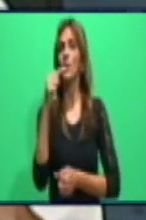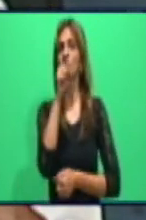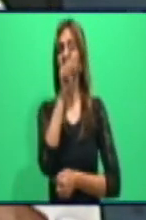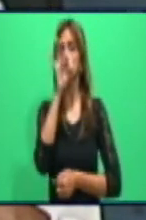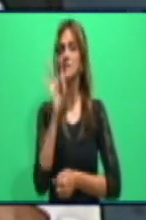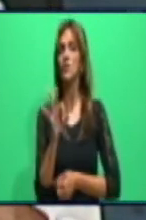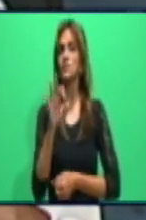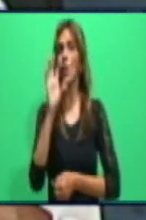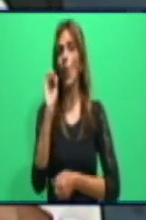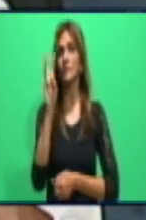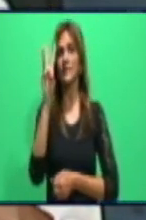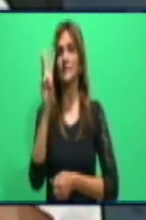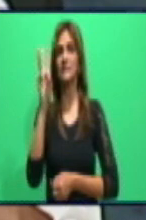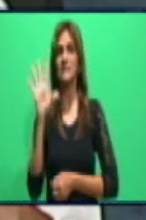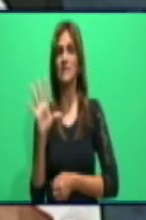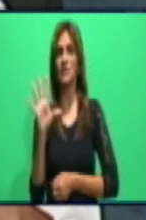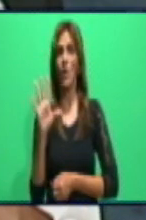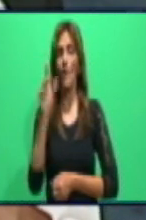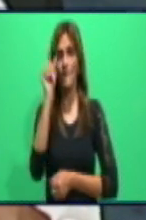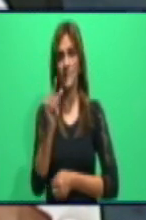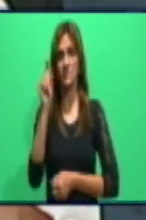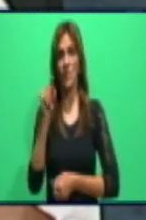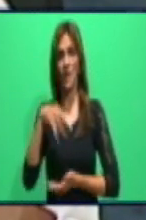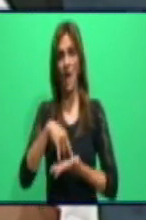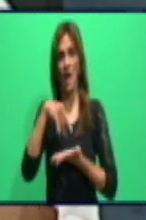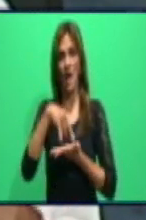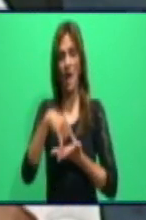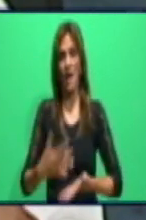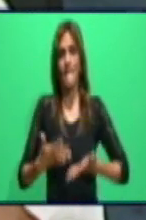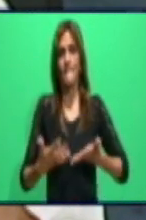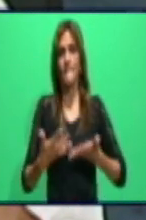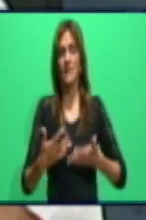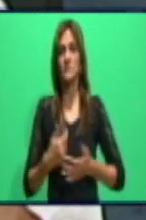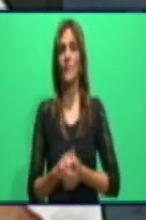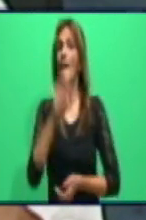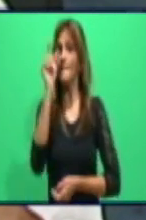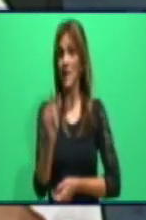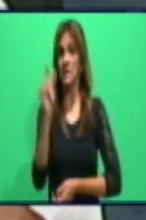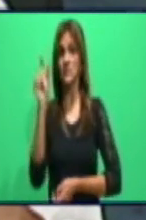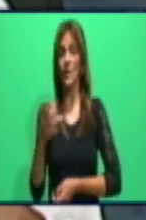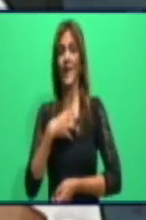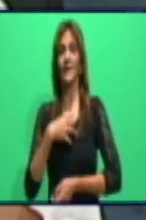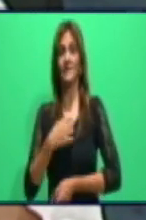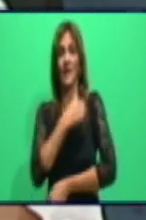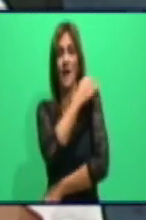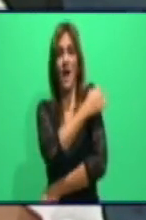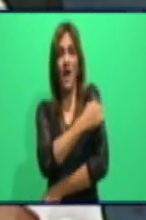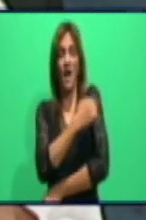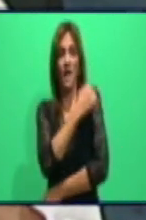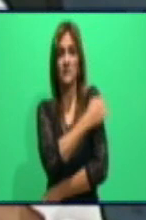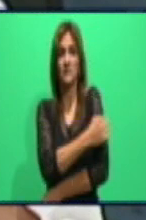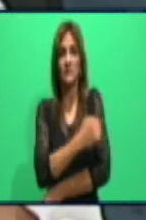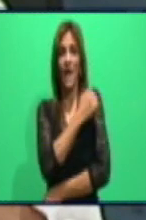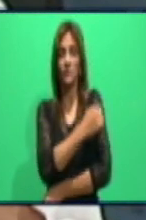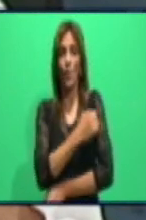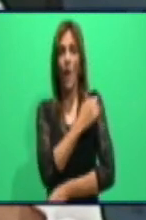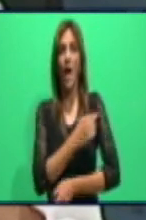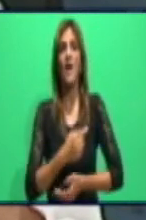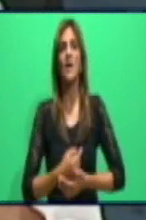cuadrados sujetos que estén que tengan tatuajes en las regiones de alto ideas están excluidos